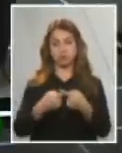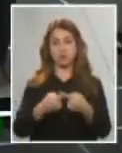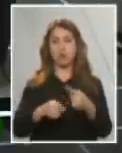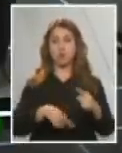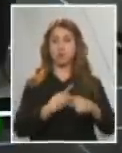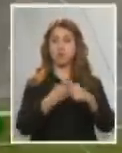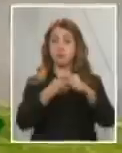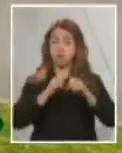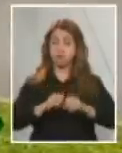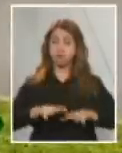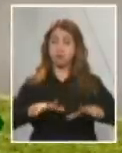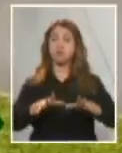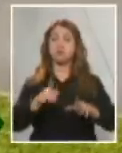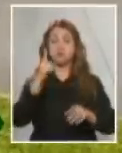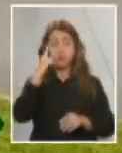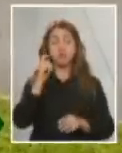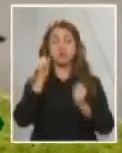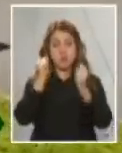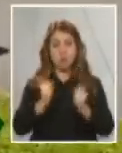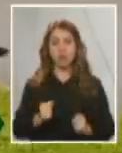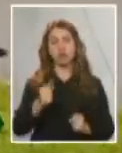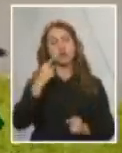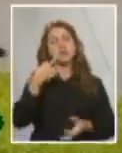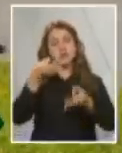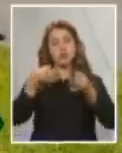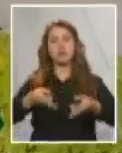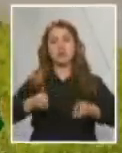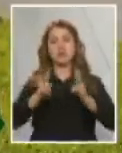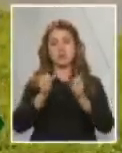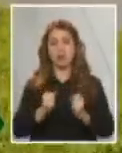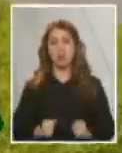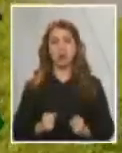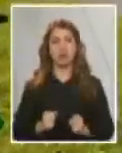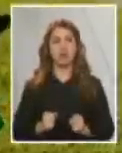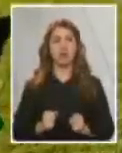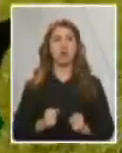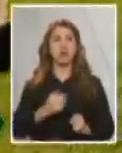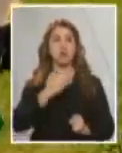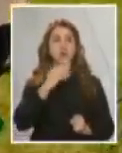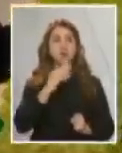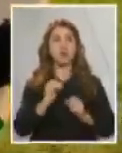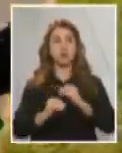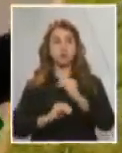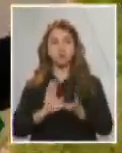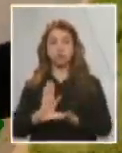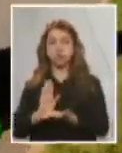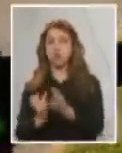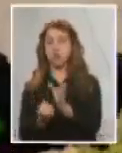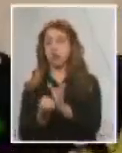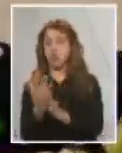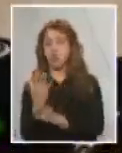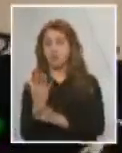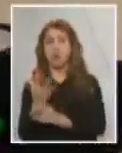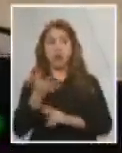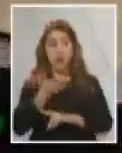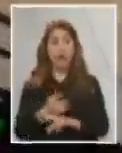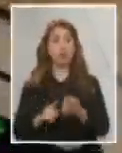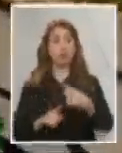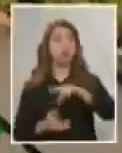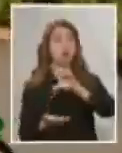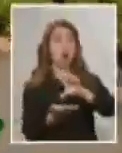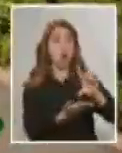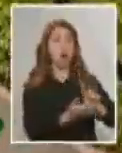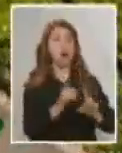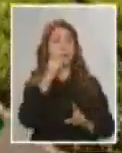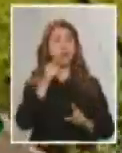proceso. Pero de que se puede, yo estoy convencido de que sí, siempre cuando sea un producto nuevo. Quizá esto existe en otros lados, pero